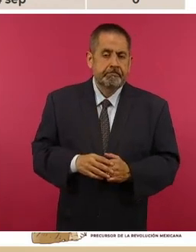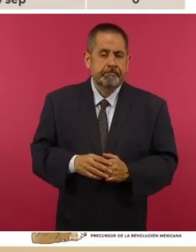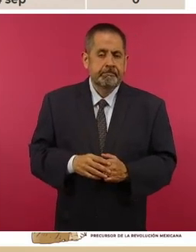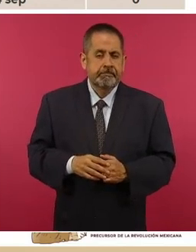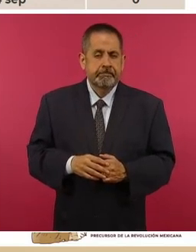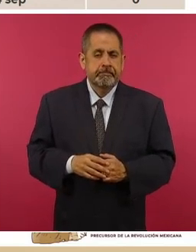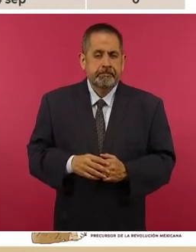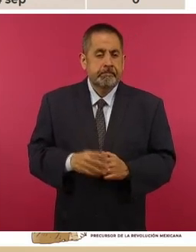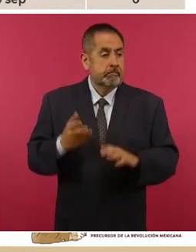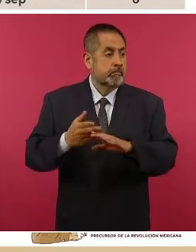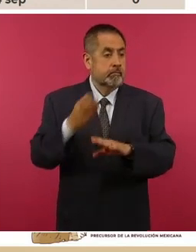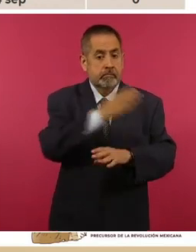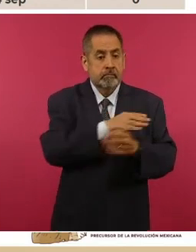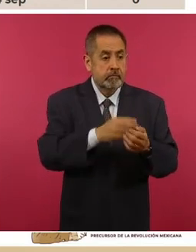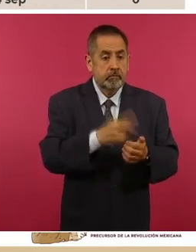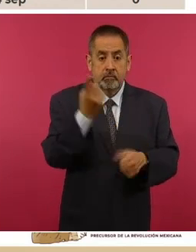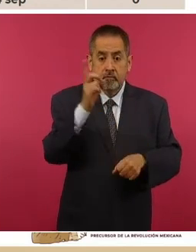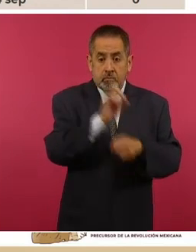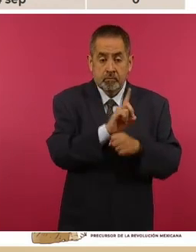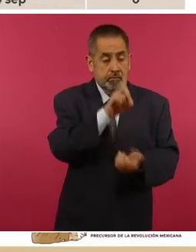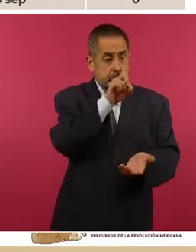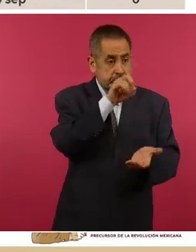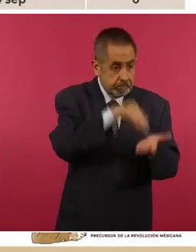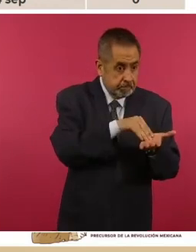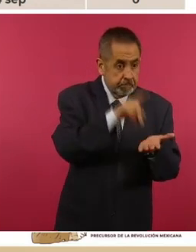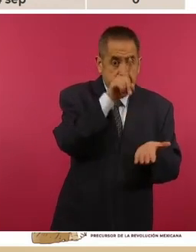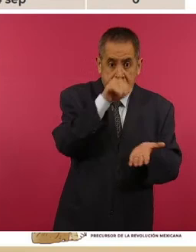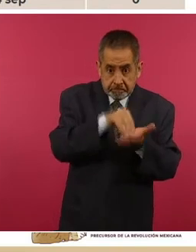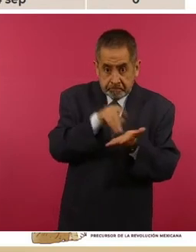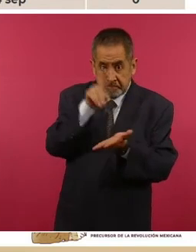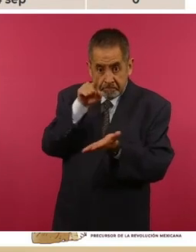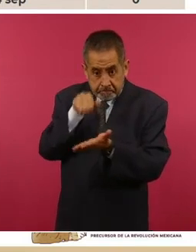teníamos más de 1,000 diarios.